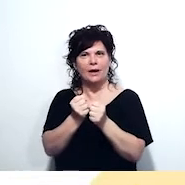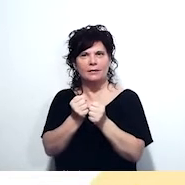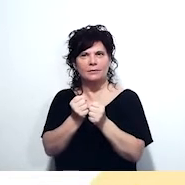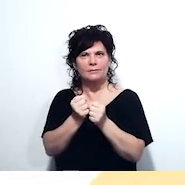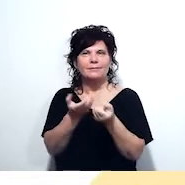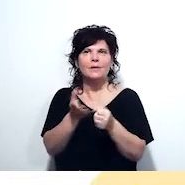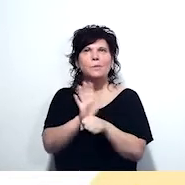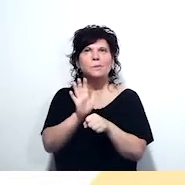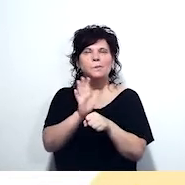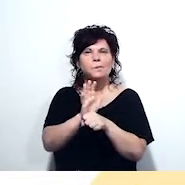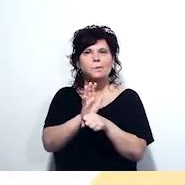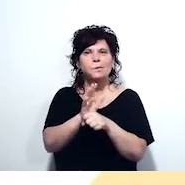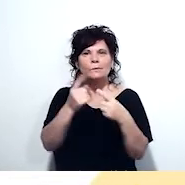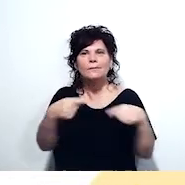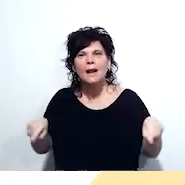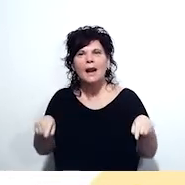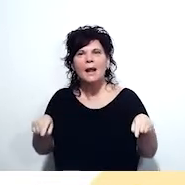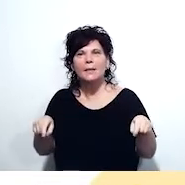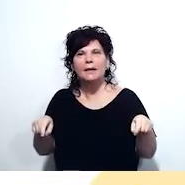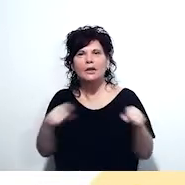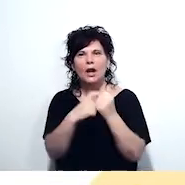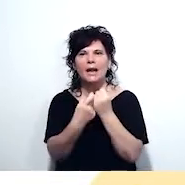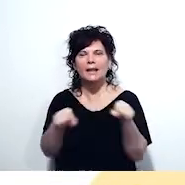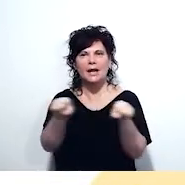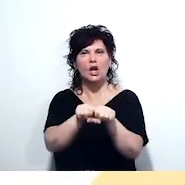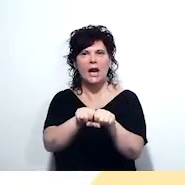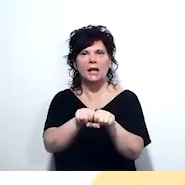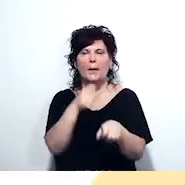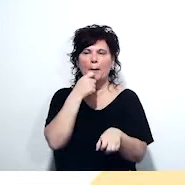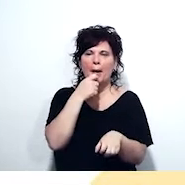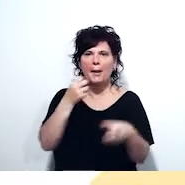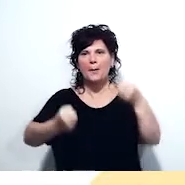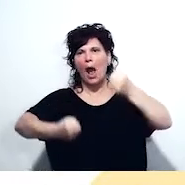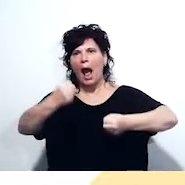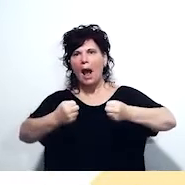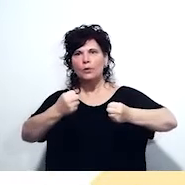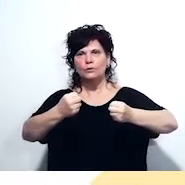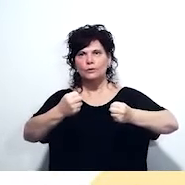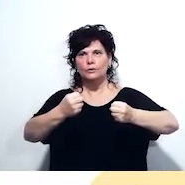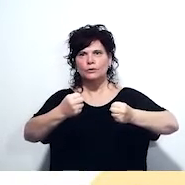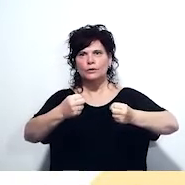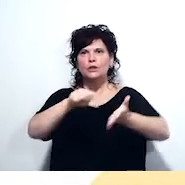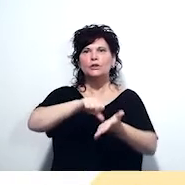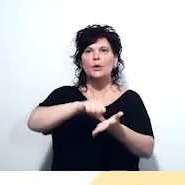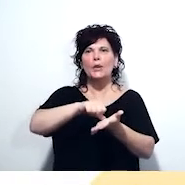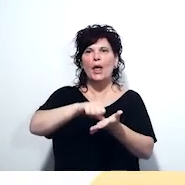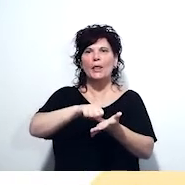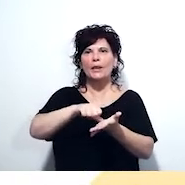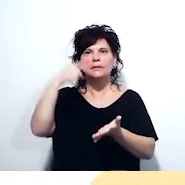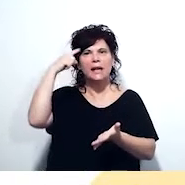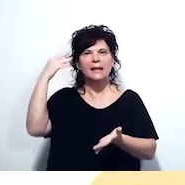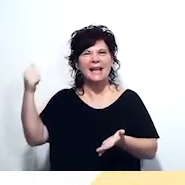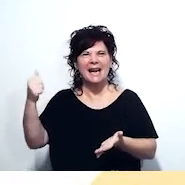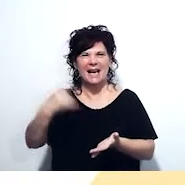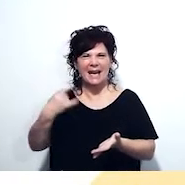el Internet de las cosas, para cosas conectadas a Internet, autos autónomos, ciudades inteligentes. Es la tecnología inalámbrica que va